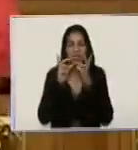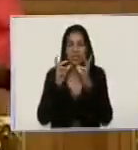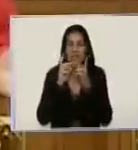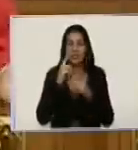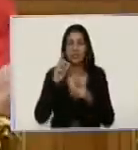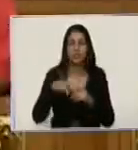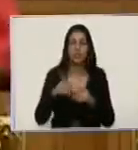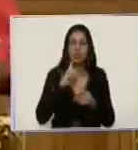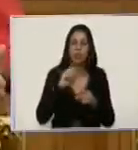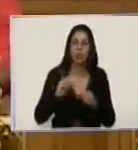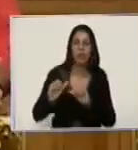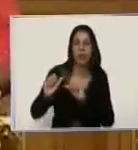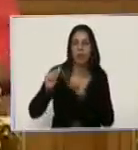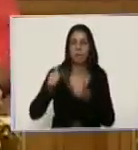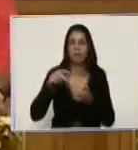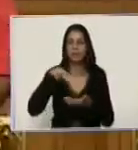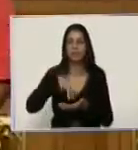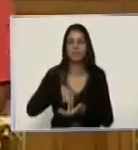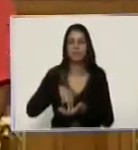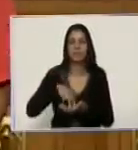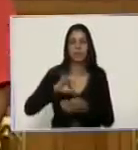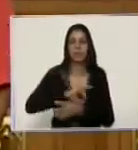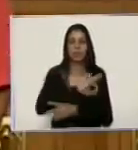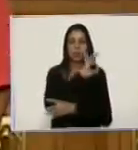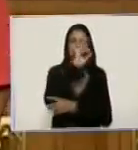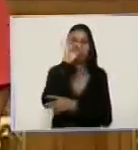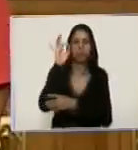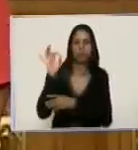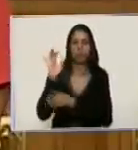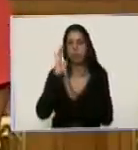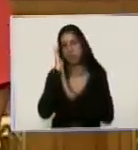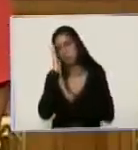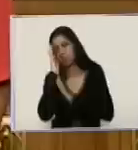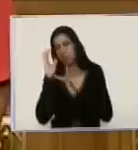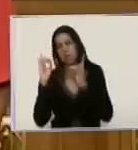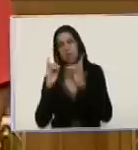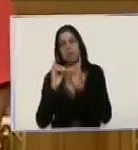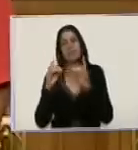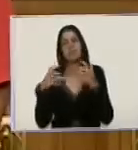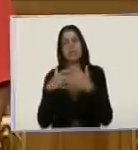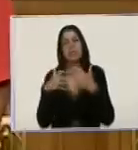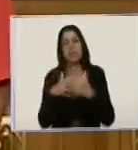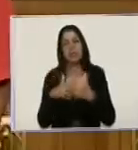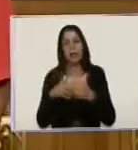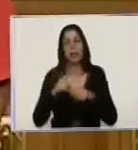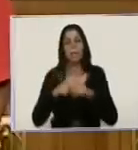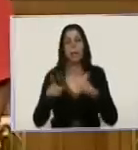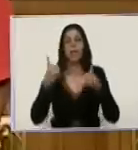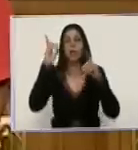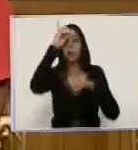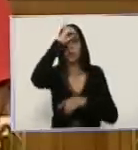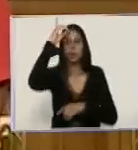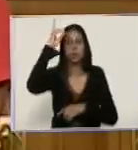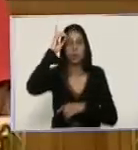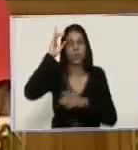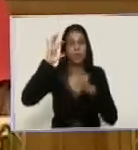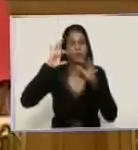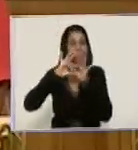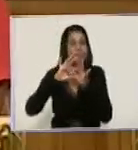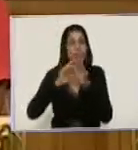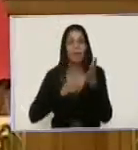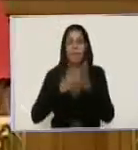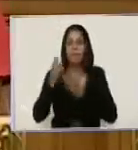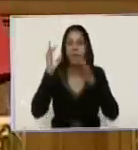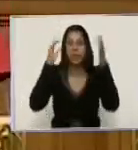absoluta desde que uno se levanta hasta que uno se va a dormir. Pero Diosdado le fue fiel al